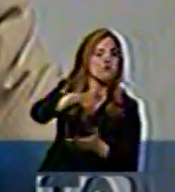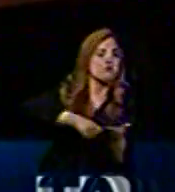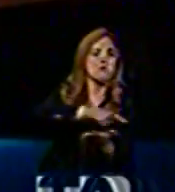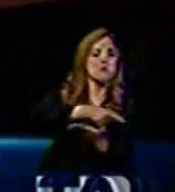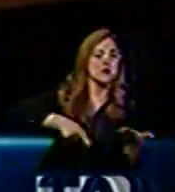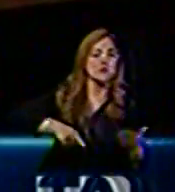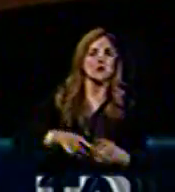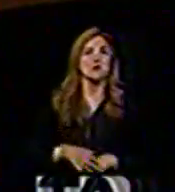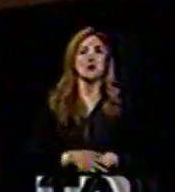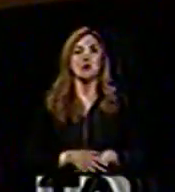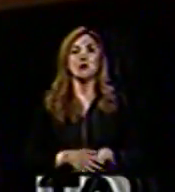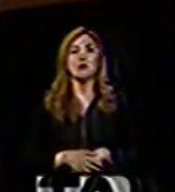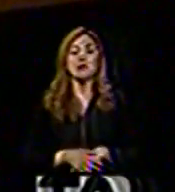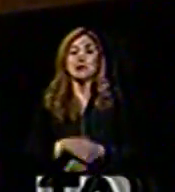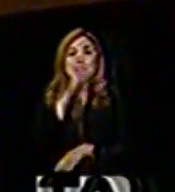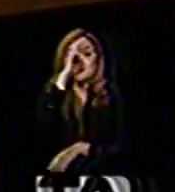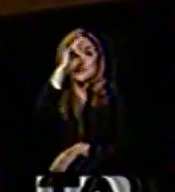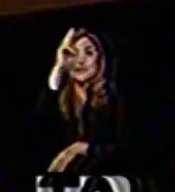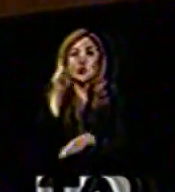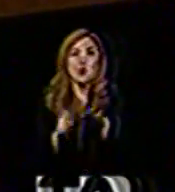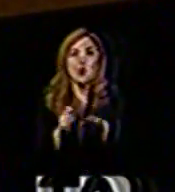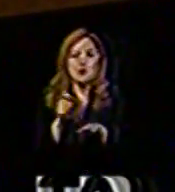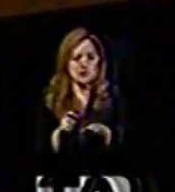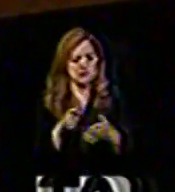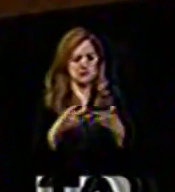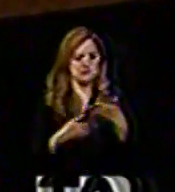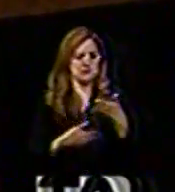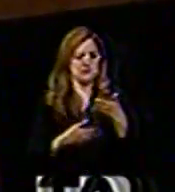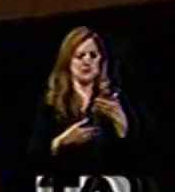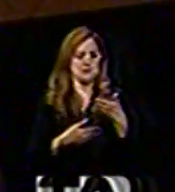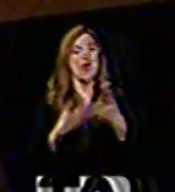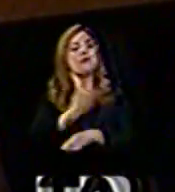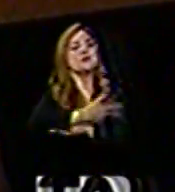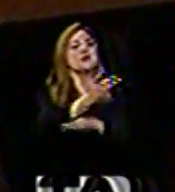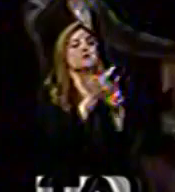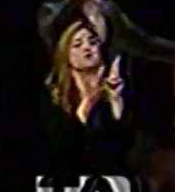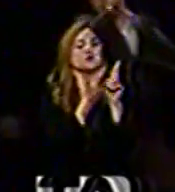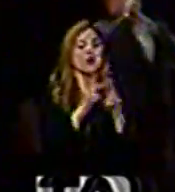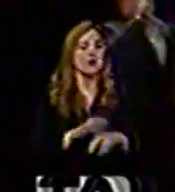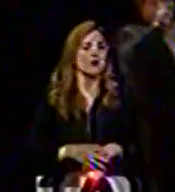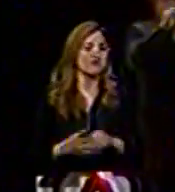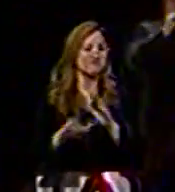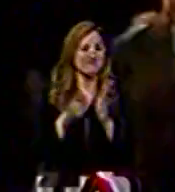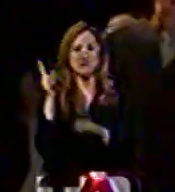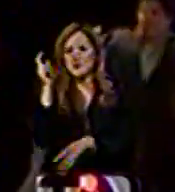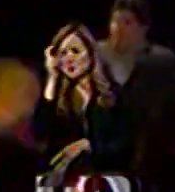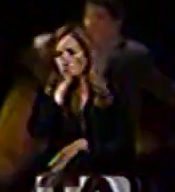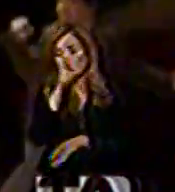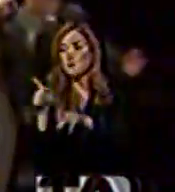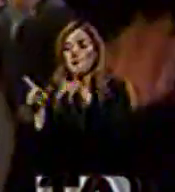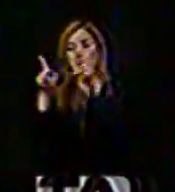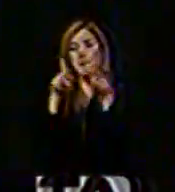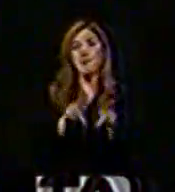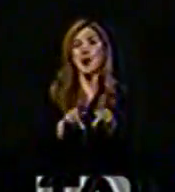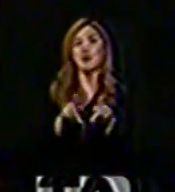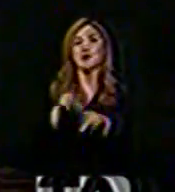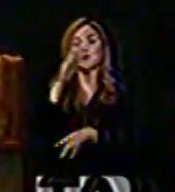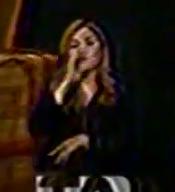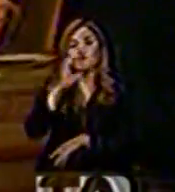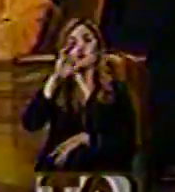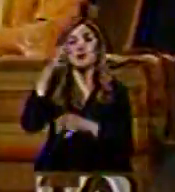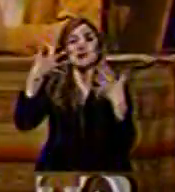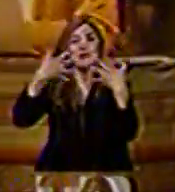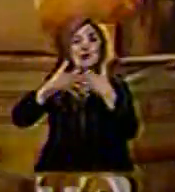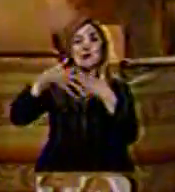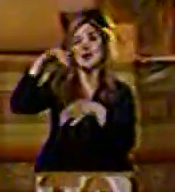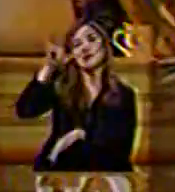Morán. Respetando los tiempos, el juez corre traslado y da 3 días para la respuesta. Esto complicaba los planes del concierto y Sabatina en